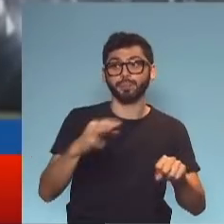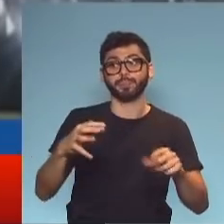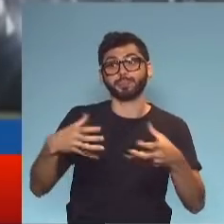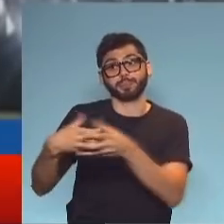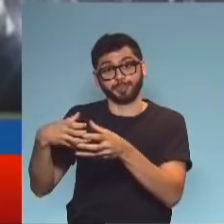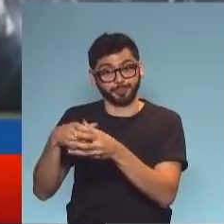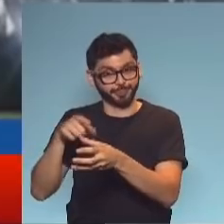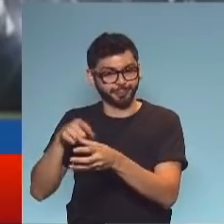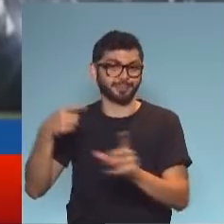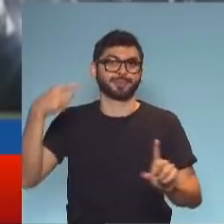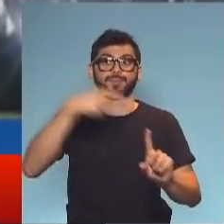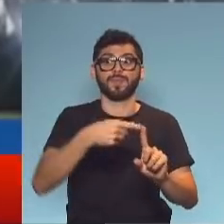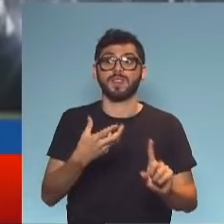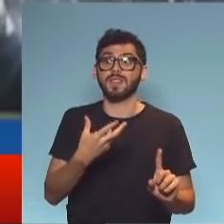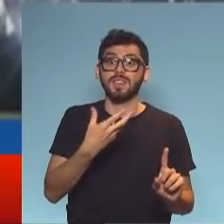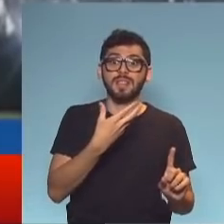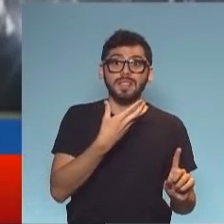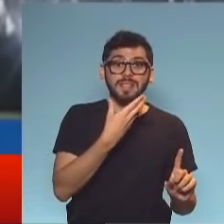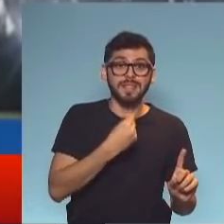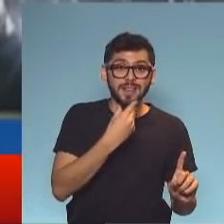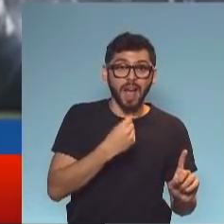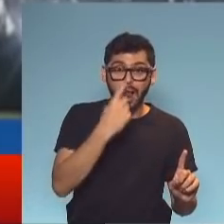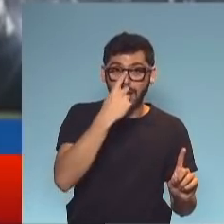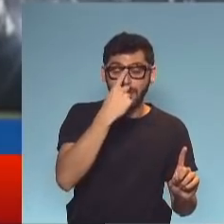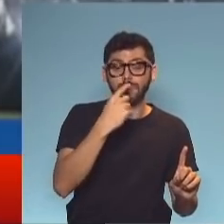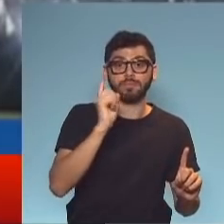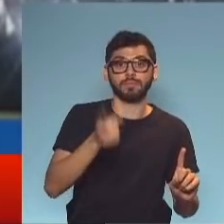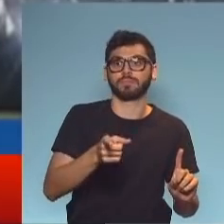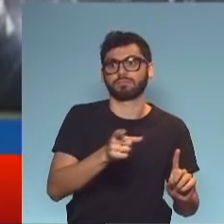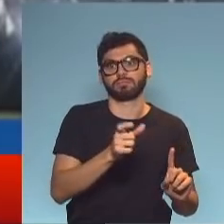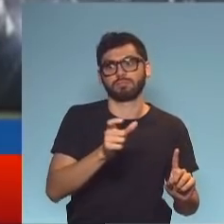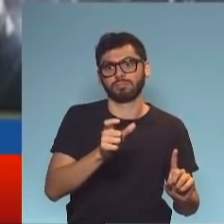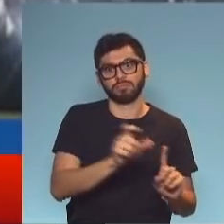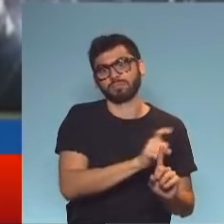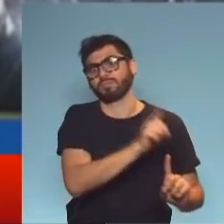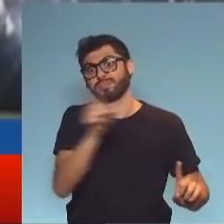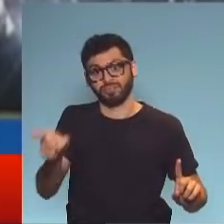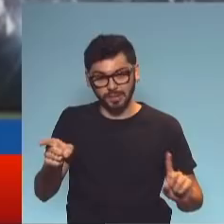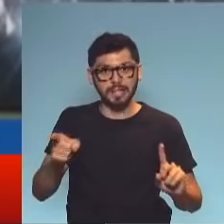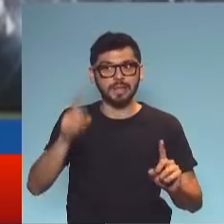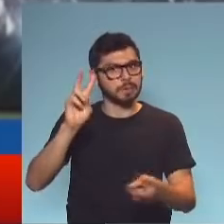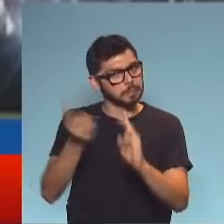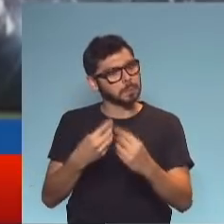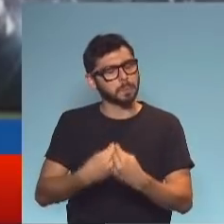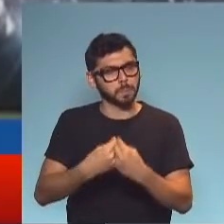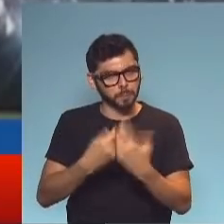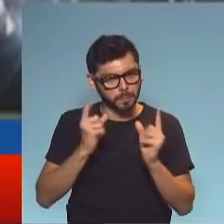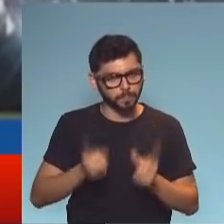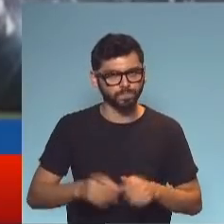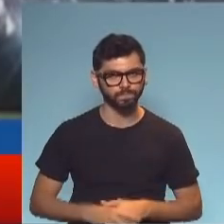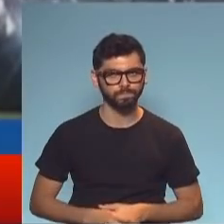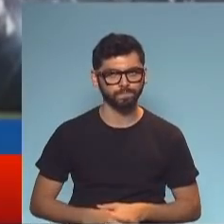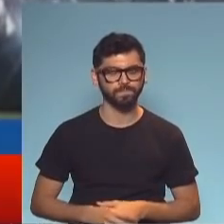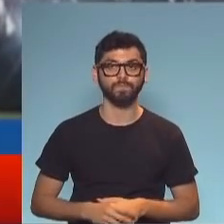respuesta también de Israel que terminó también con varias personas muertas. Varias personas